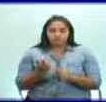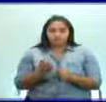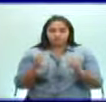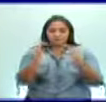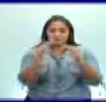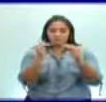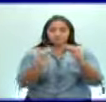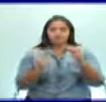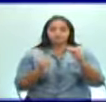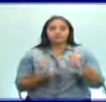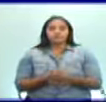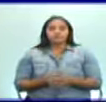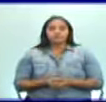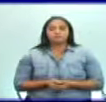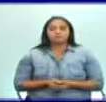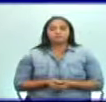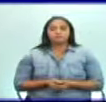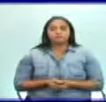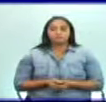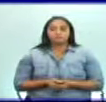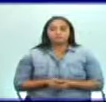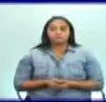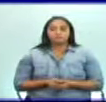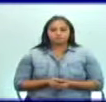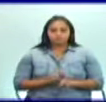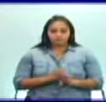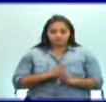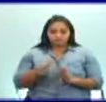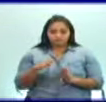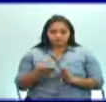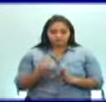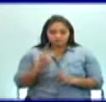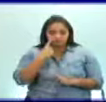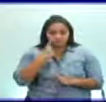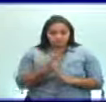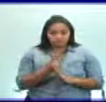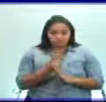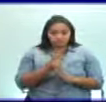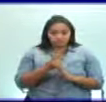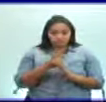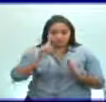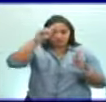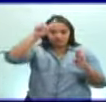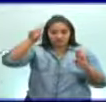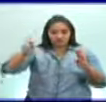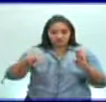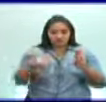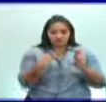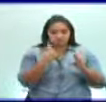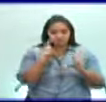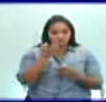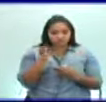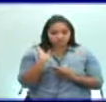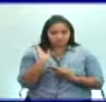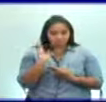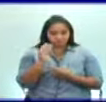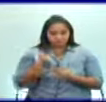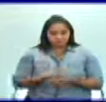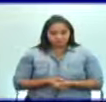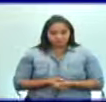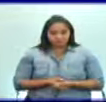de la diapositiva. ¿Ya? A la derecha está la ilustración de la curva, un esbozo rápido de la curva, y igual a la